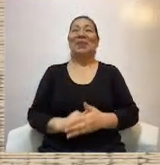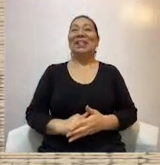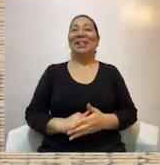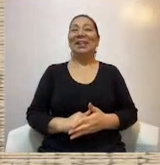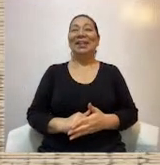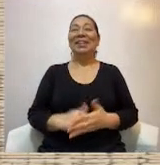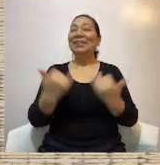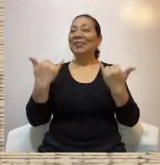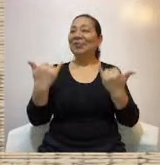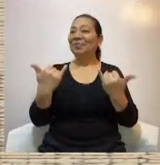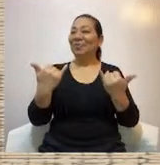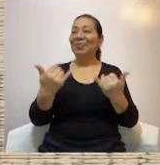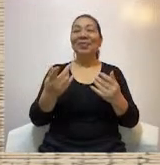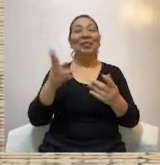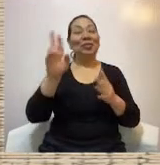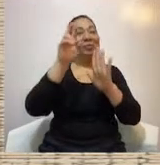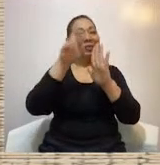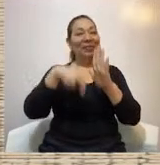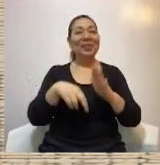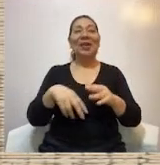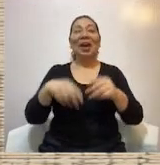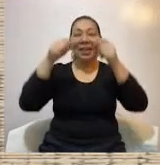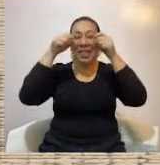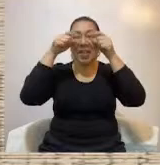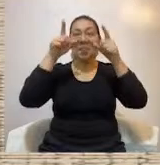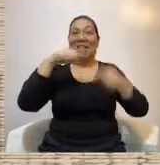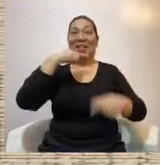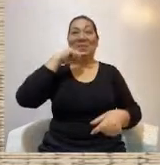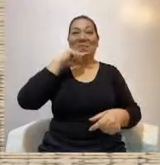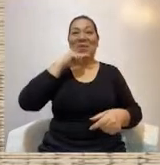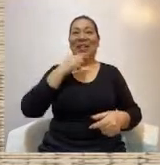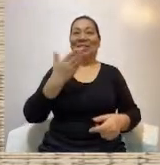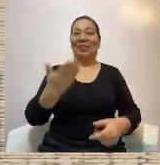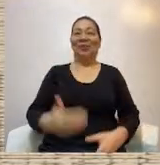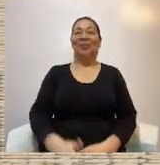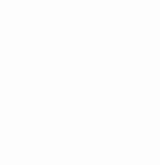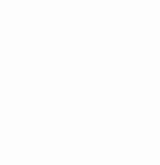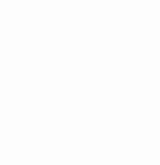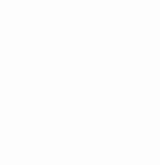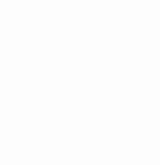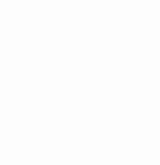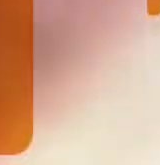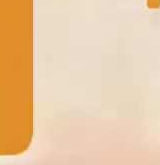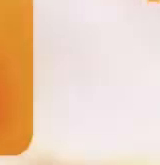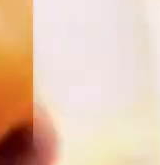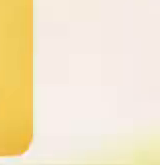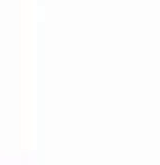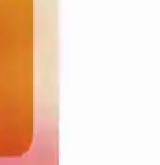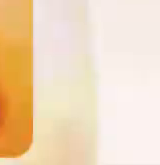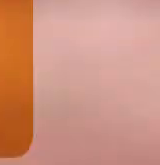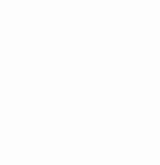Bienvenidos y bienvenidas a su programa Richari Guarmi.